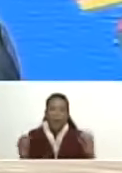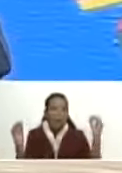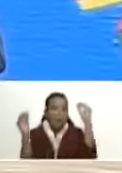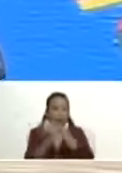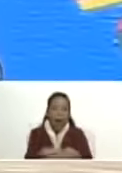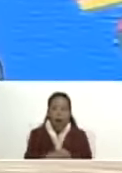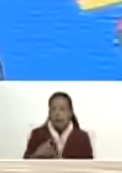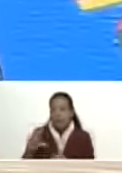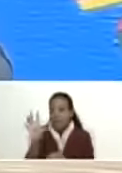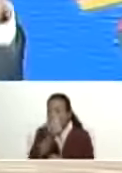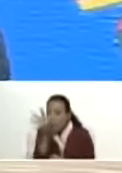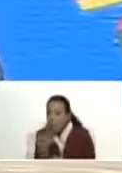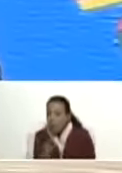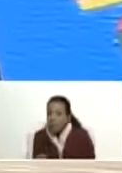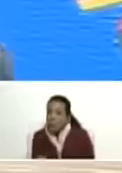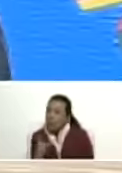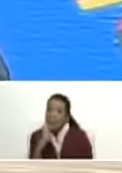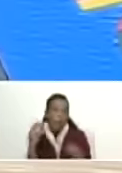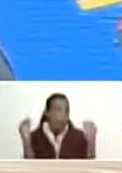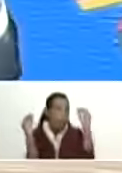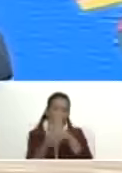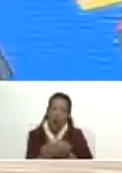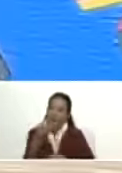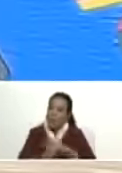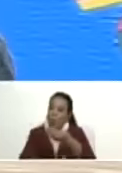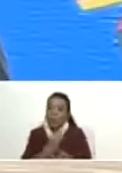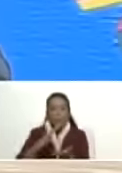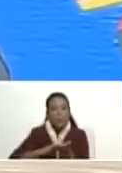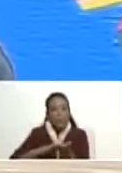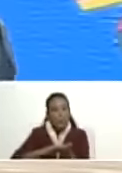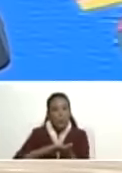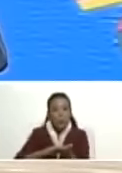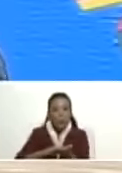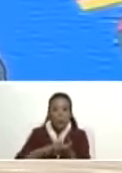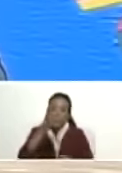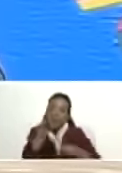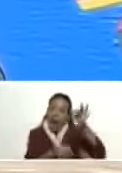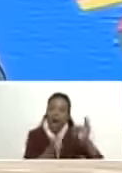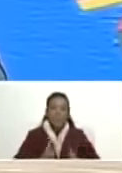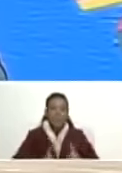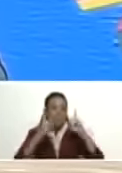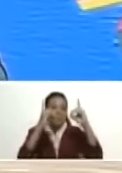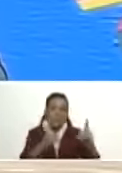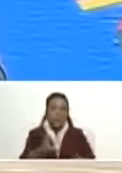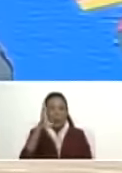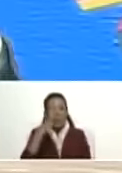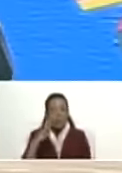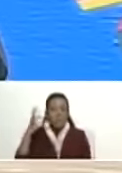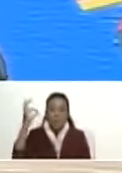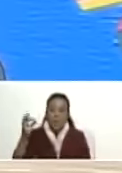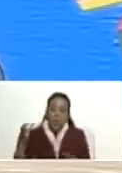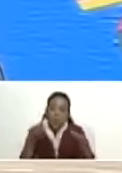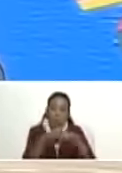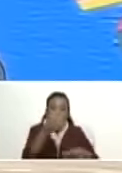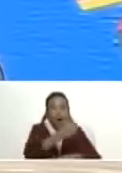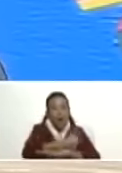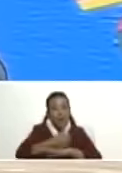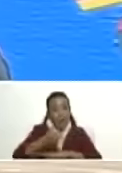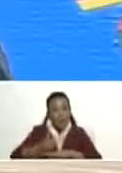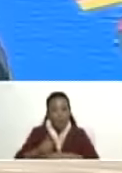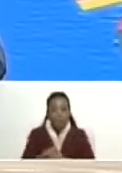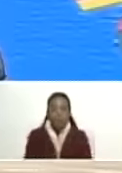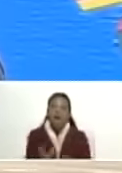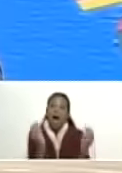la Guayana Esequibo que no se había resuelto con el laudo de París. Y es con la firma